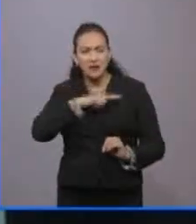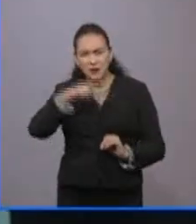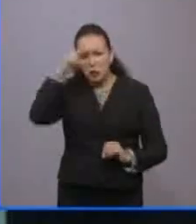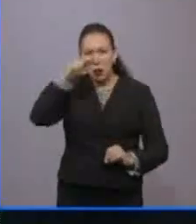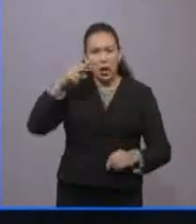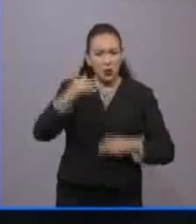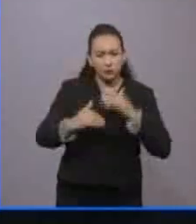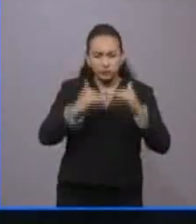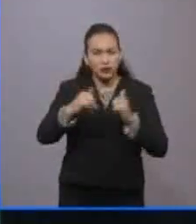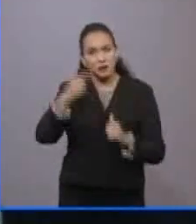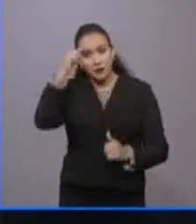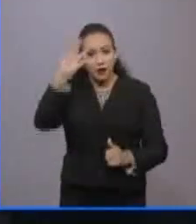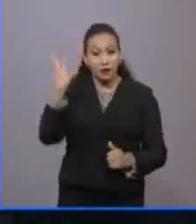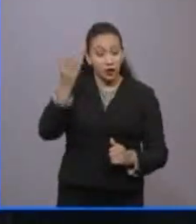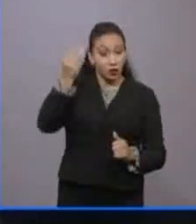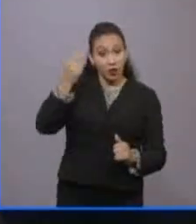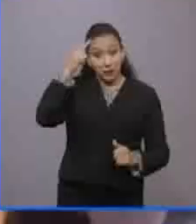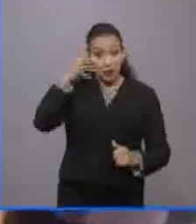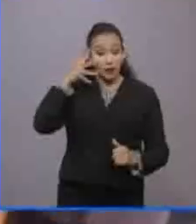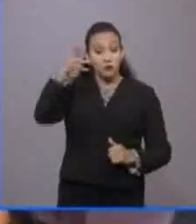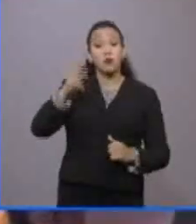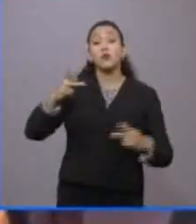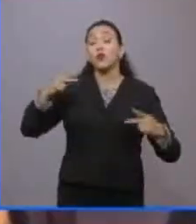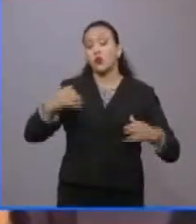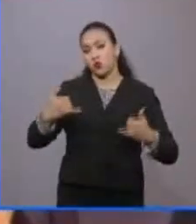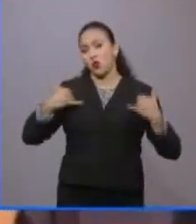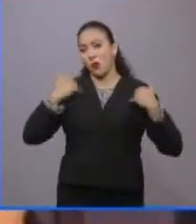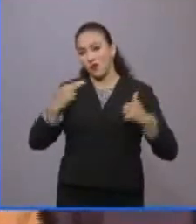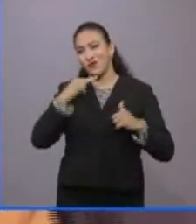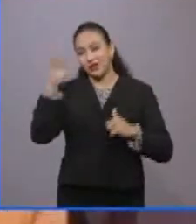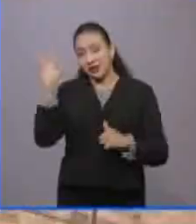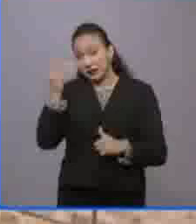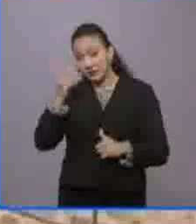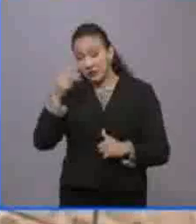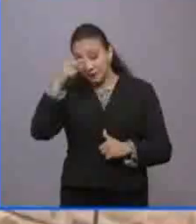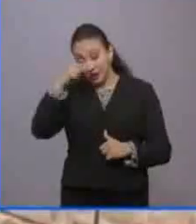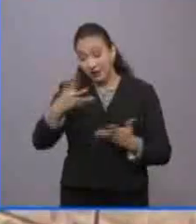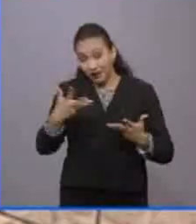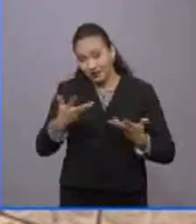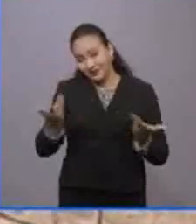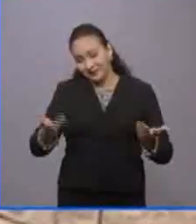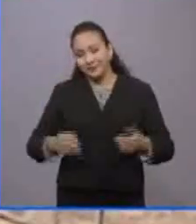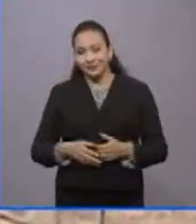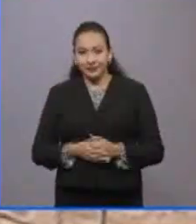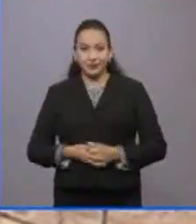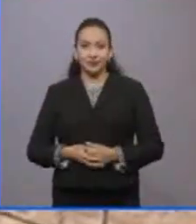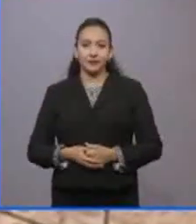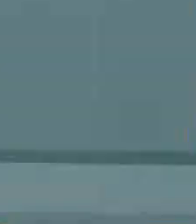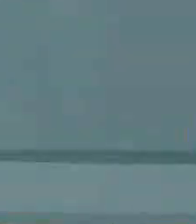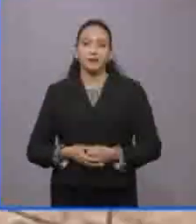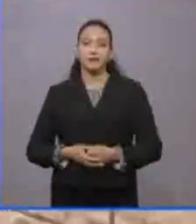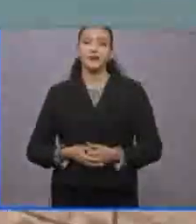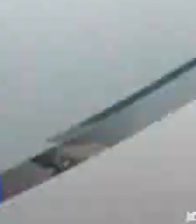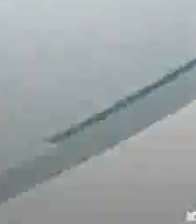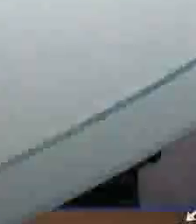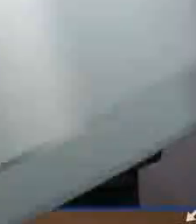siguiente generación para que lo haga. Para el canal del Poder Judicial de la Federación, Citlali Pérez.